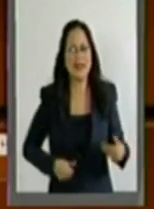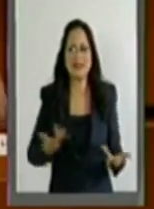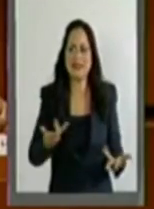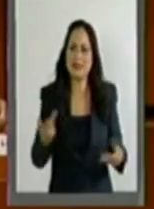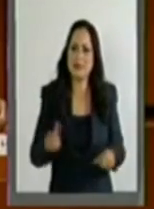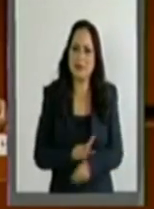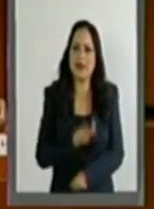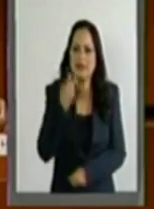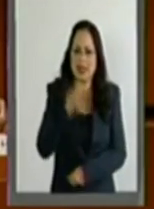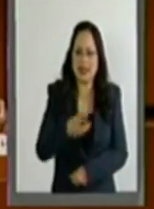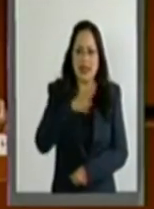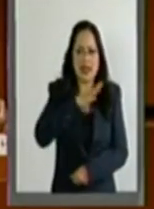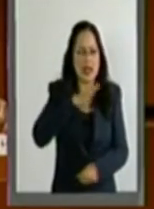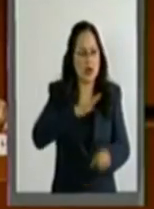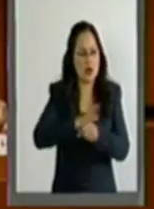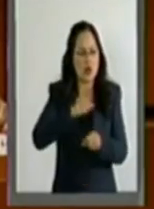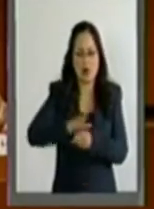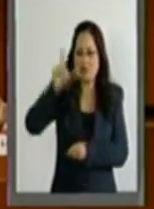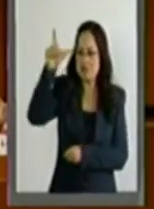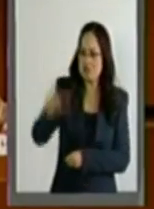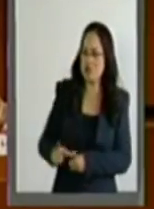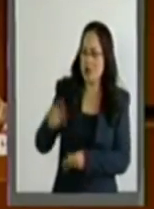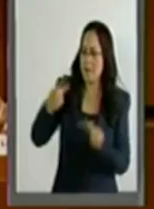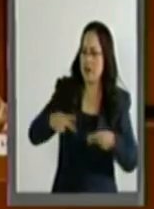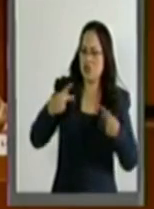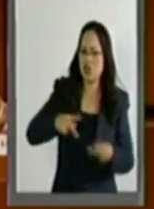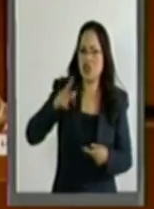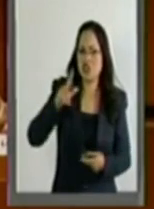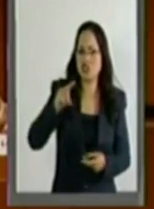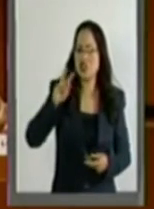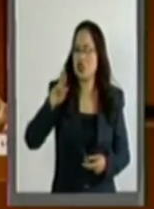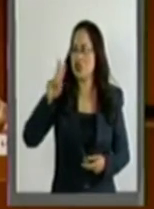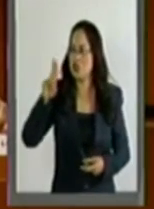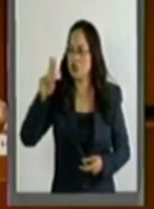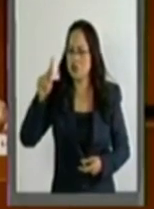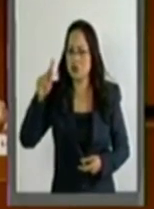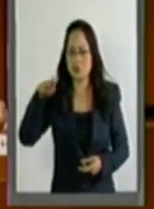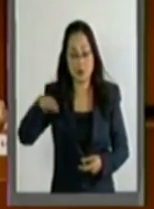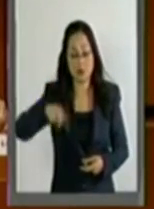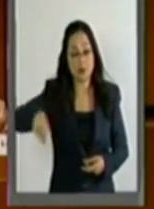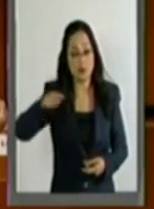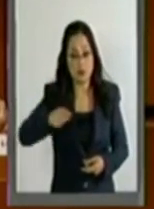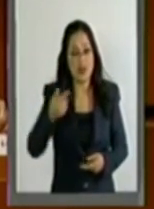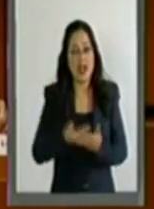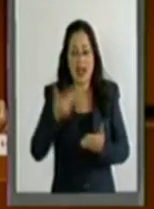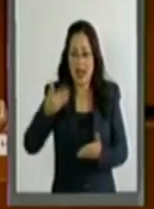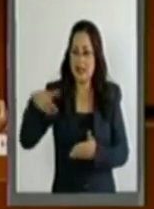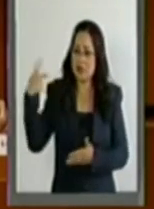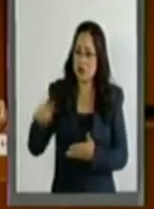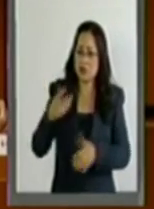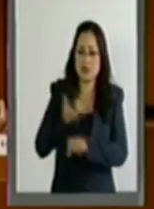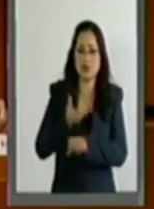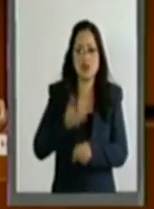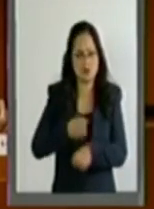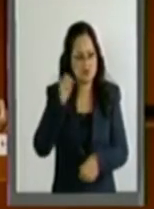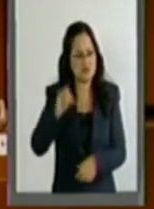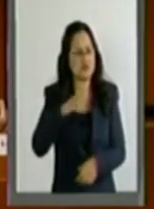exista una figura como Trump, como ha habido otros más en la historia de ese país, que vienen y